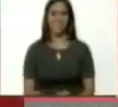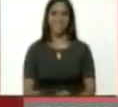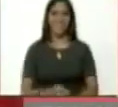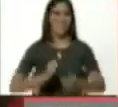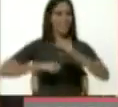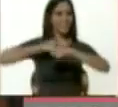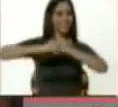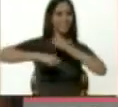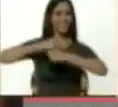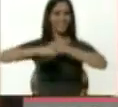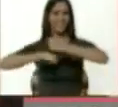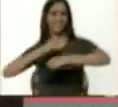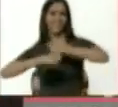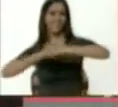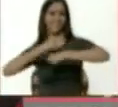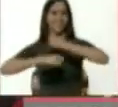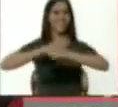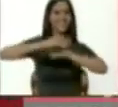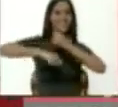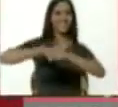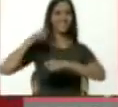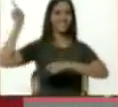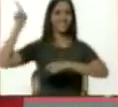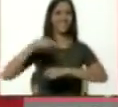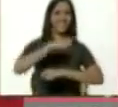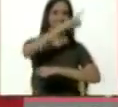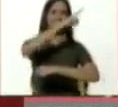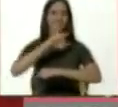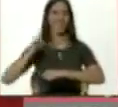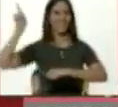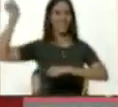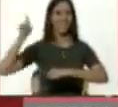Ponle la profe. ¿Cómo hacía John Travolta? Está bien, Chalimata. Así.